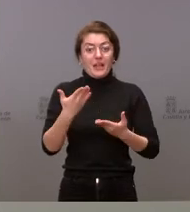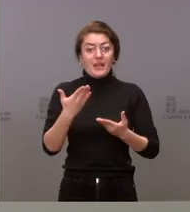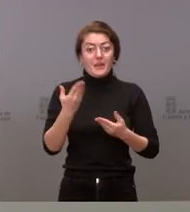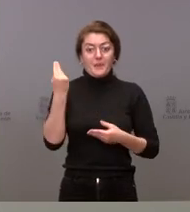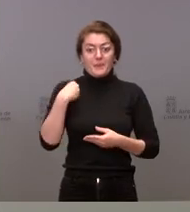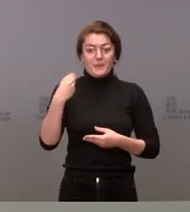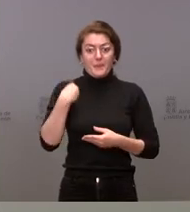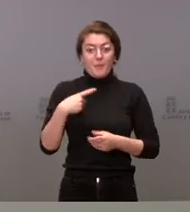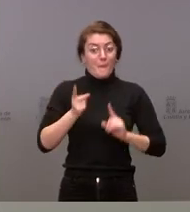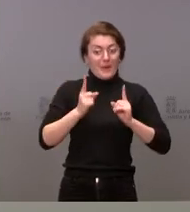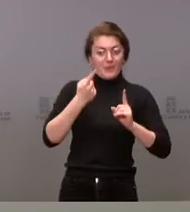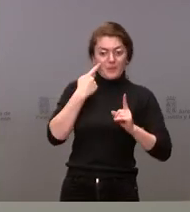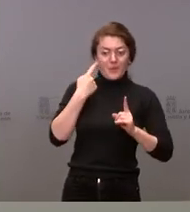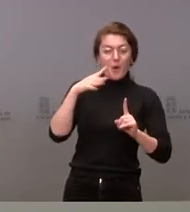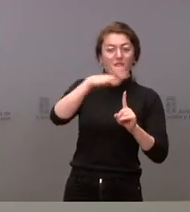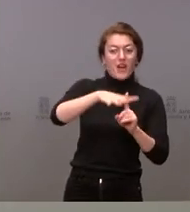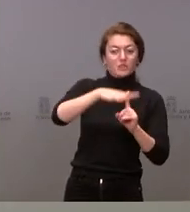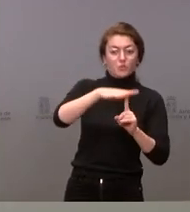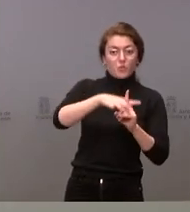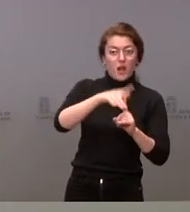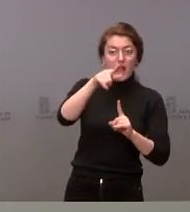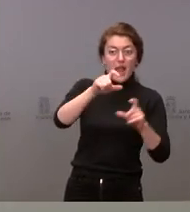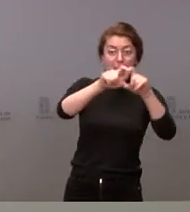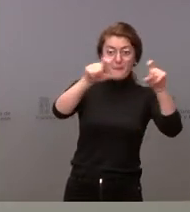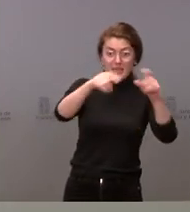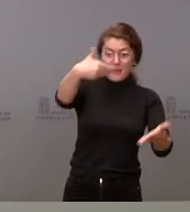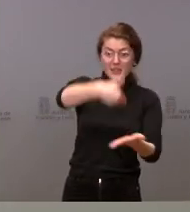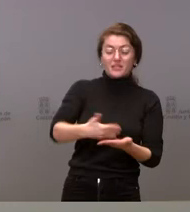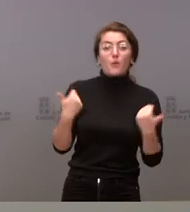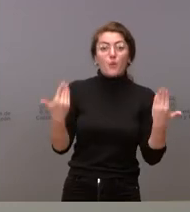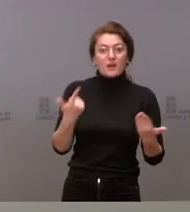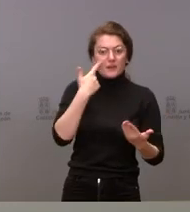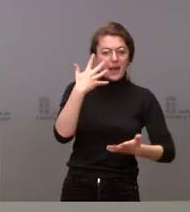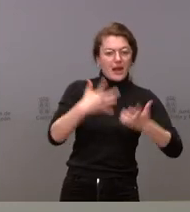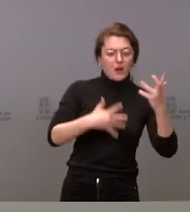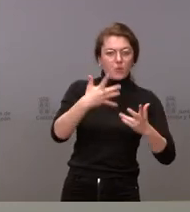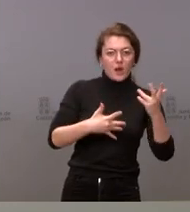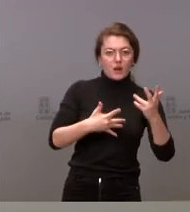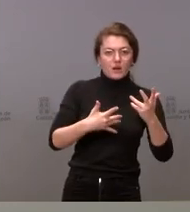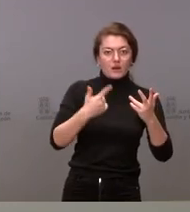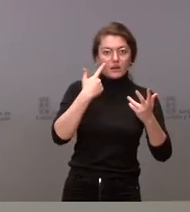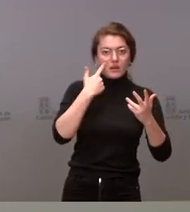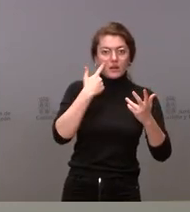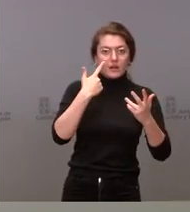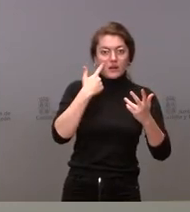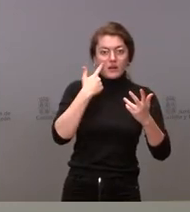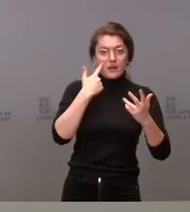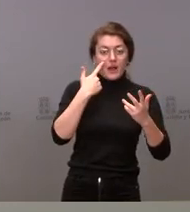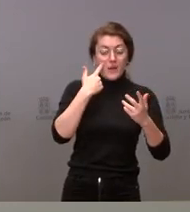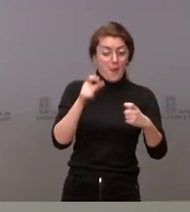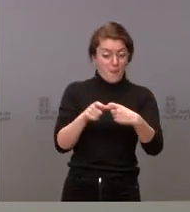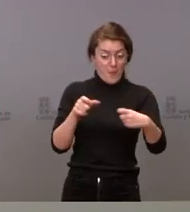de las facturas que se presentan por parte de la empresa nos hace como he dicho calcular que vamos calcular estimar que en este momento la prueba sale a